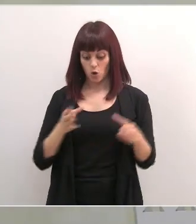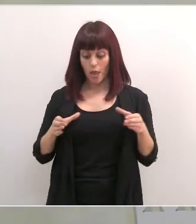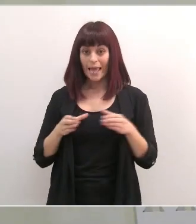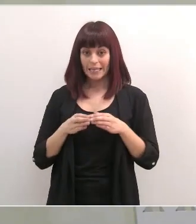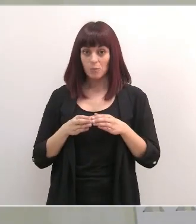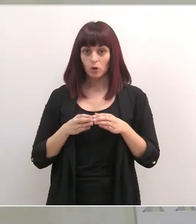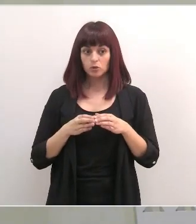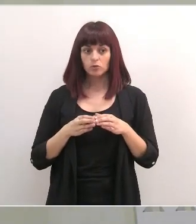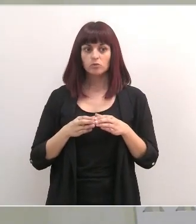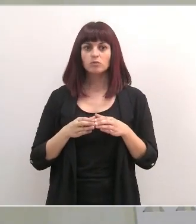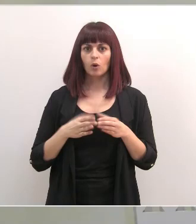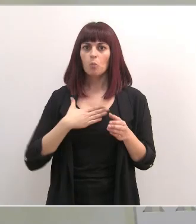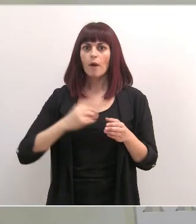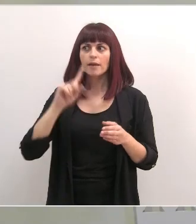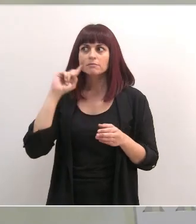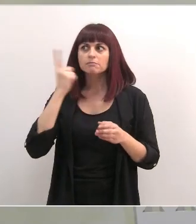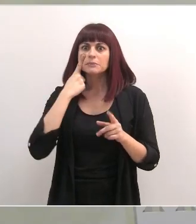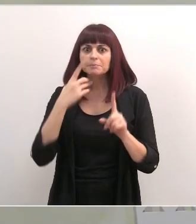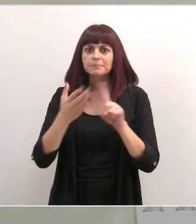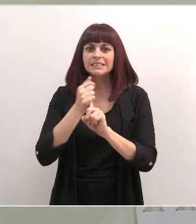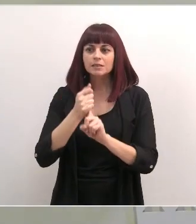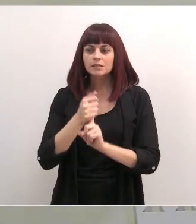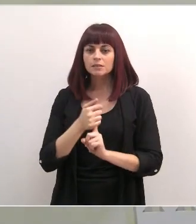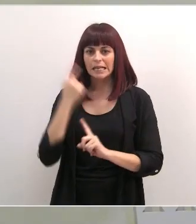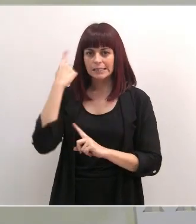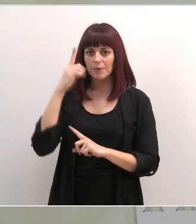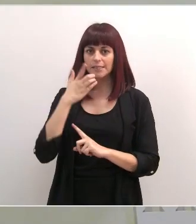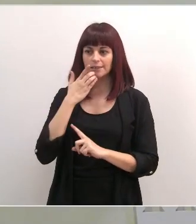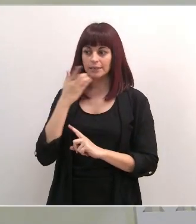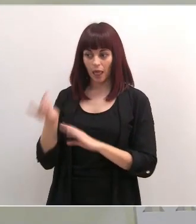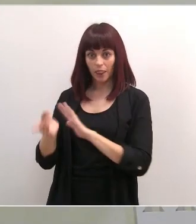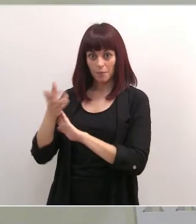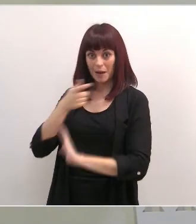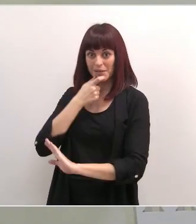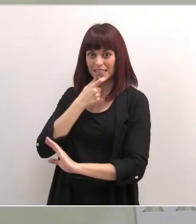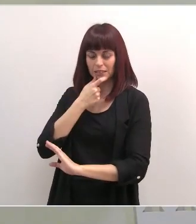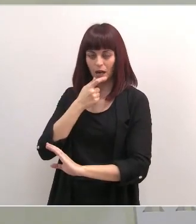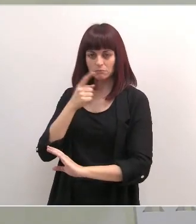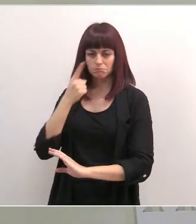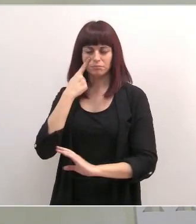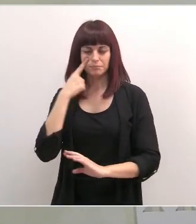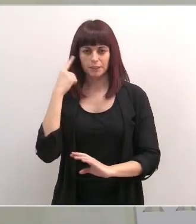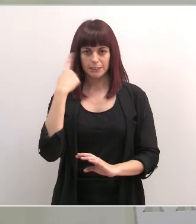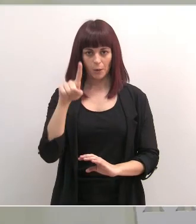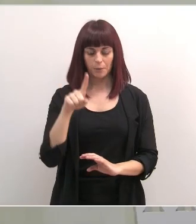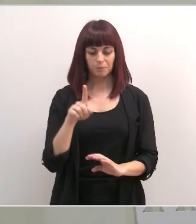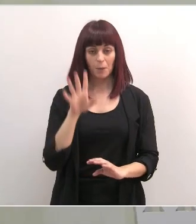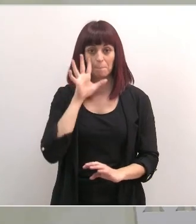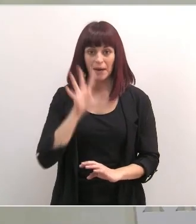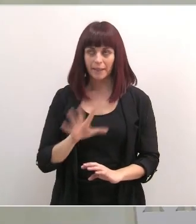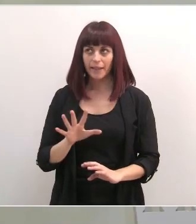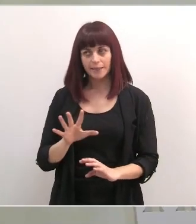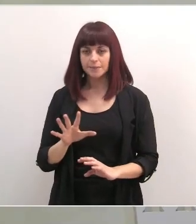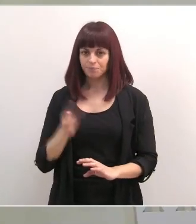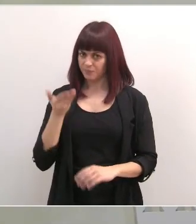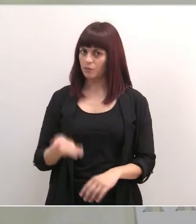Thermo Fisher, son capaces de detectar en principio esta variante británica. En principio parece que es más importante de lo que estimamos en un